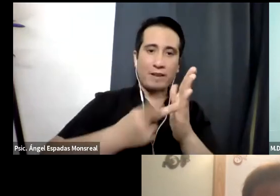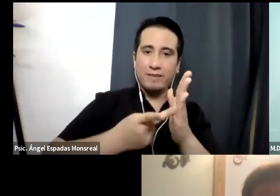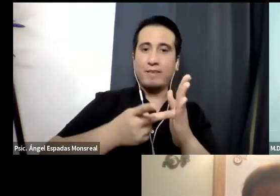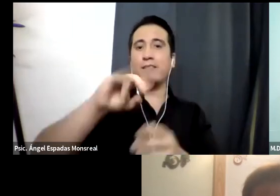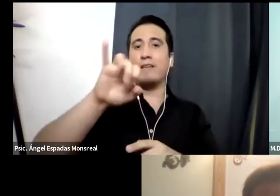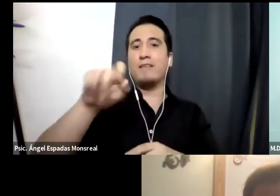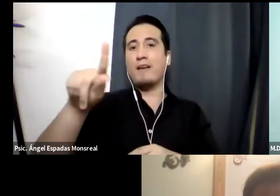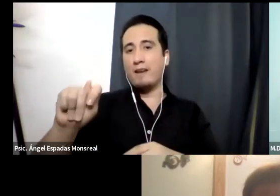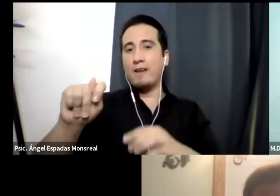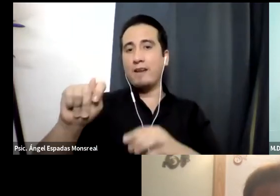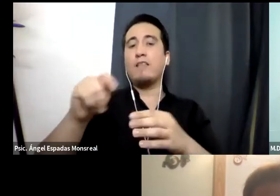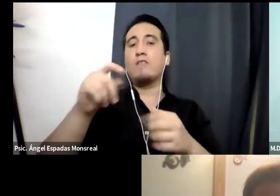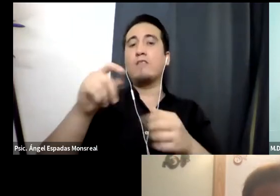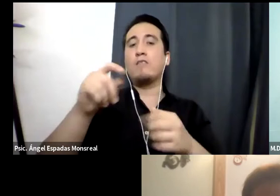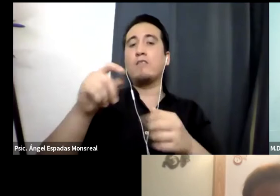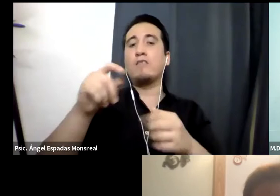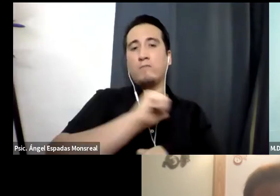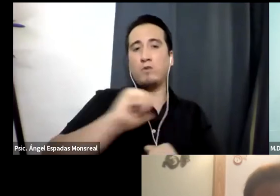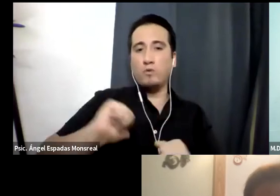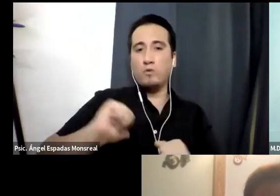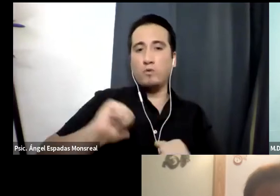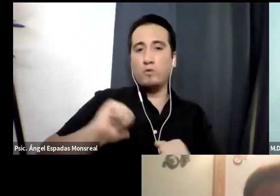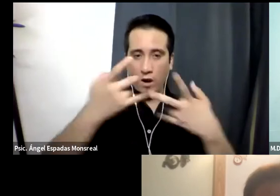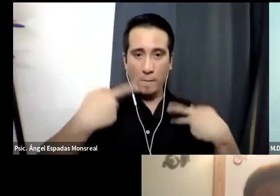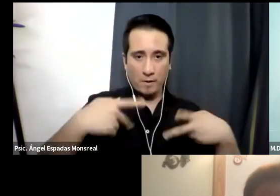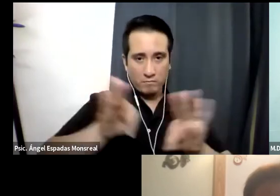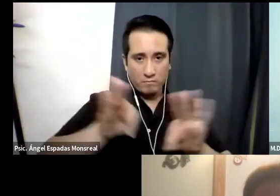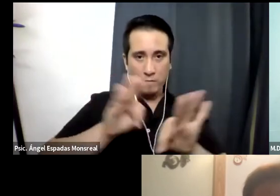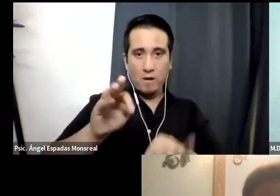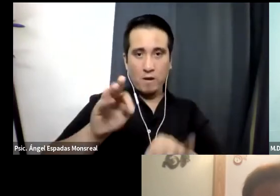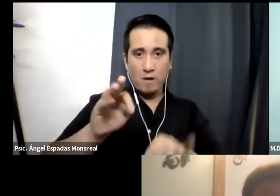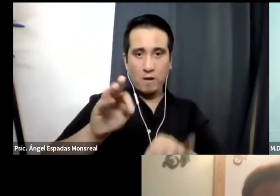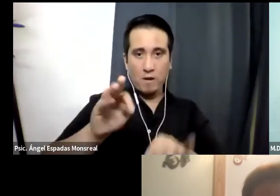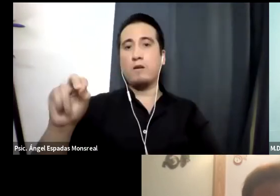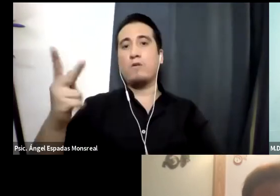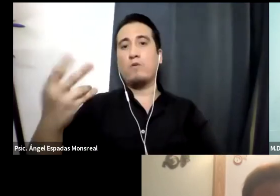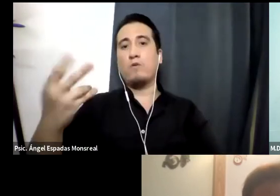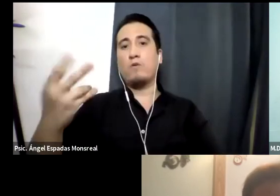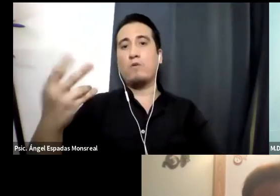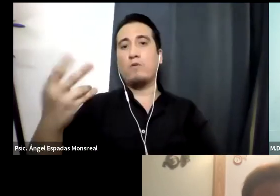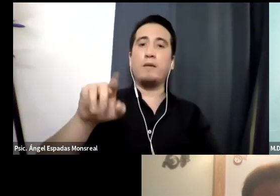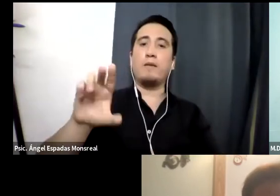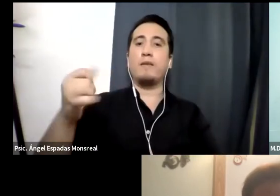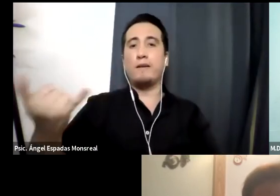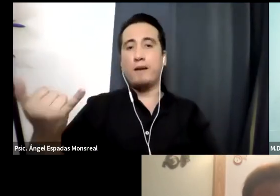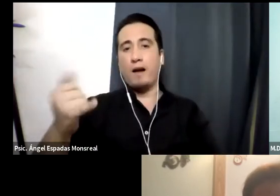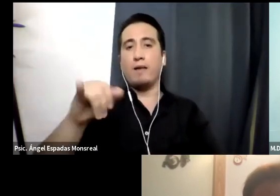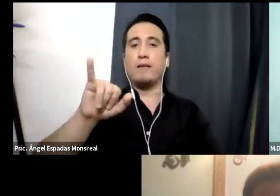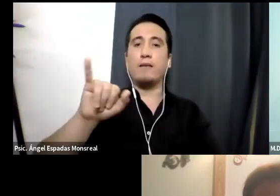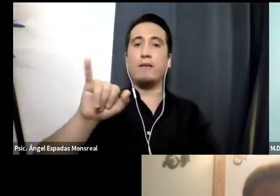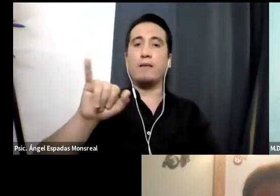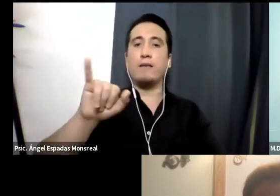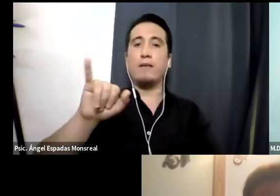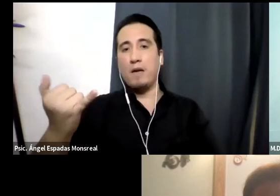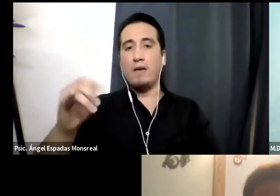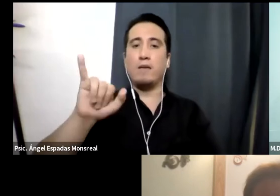pero también con el personal de INCOPI, de INCAI, de Secretaría de Obras Públicas, del IBEI, del INDUT, del INPLAN,